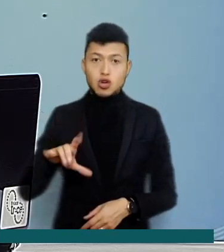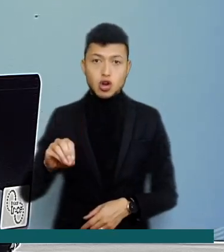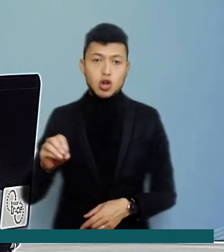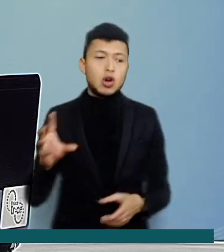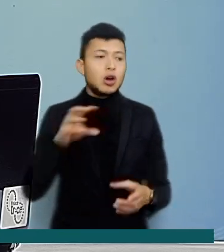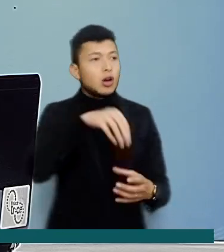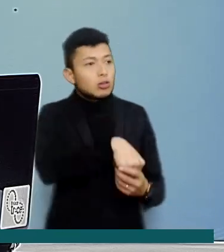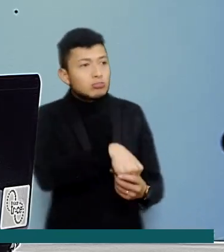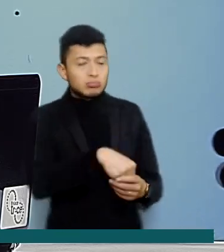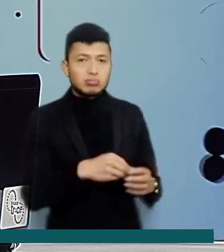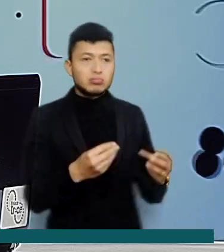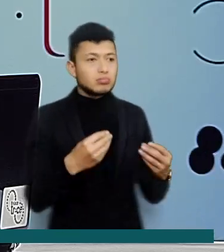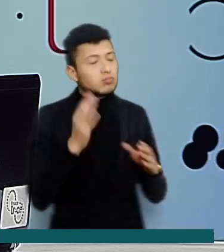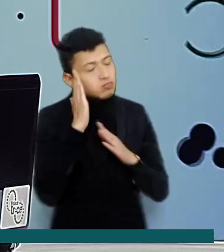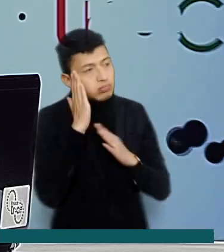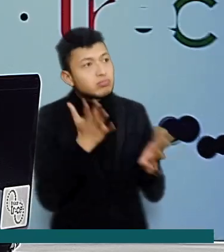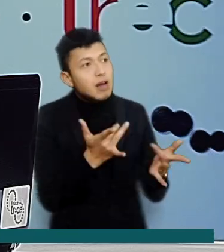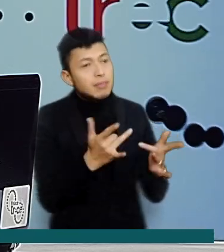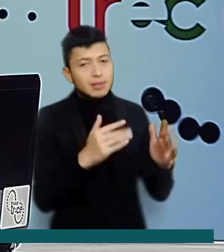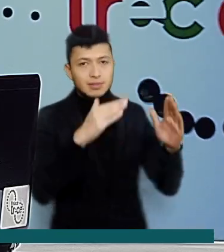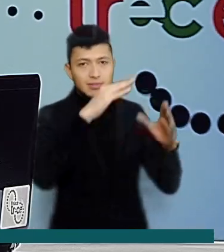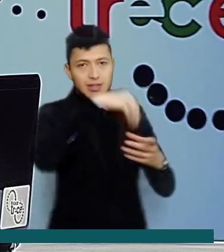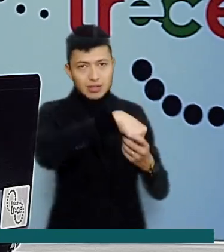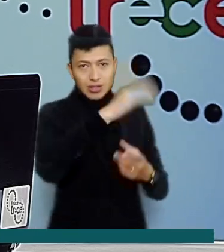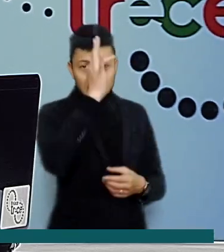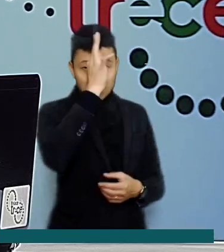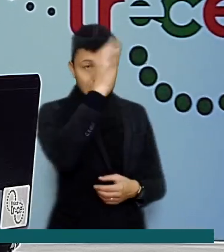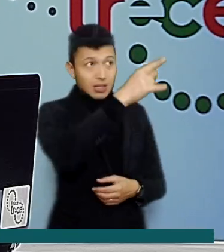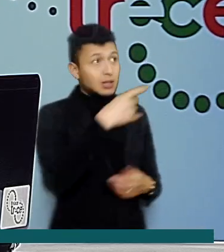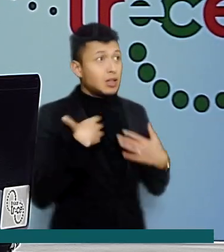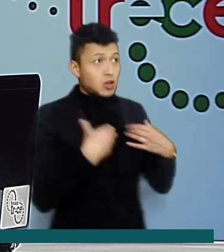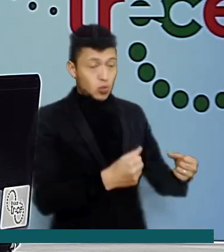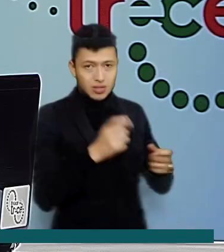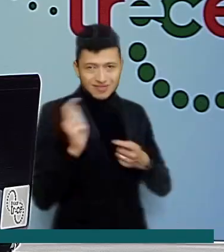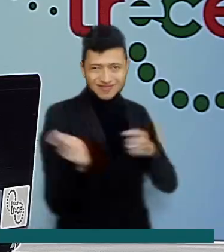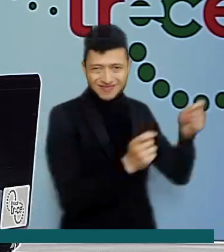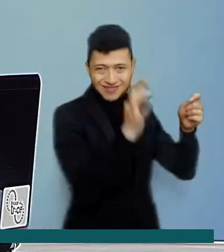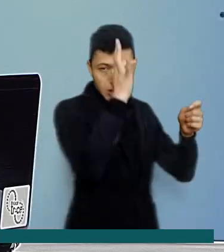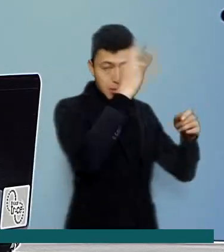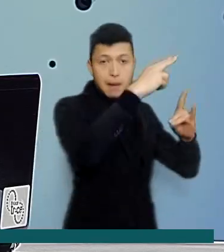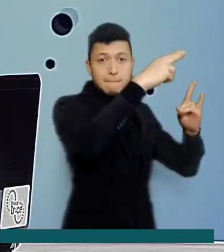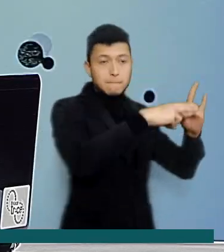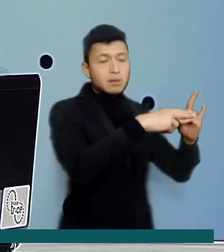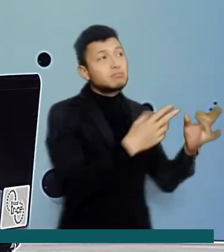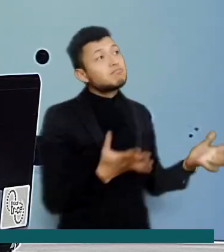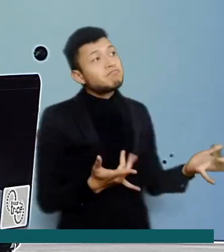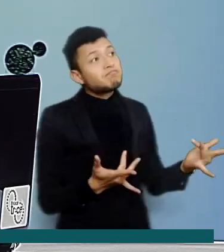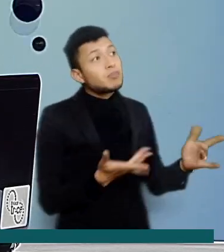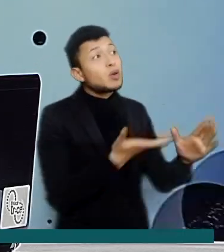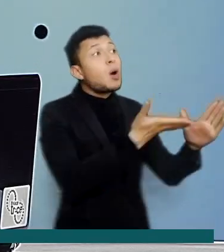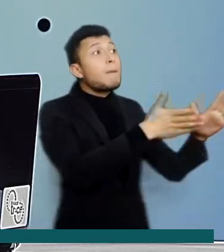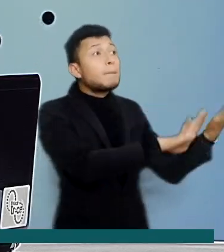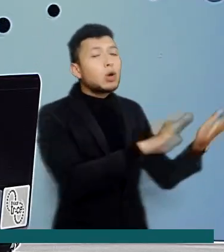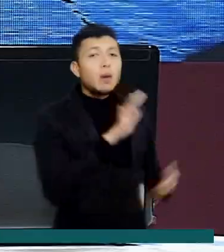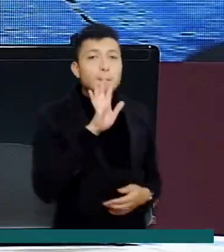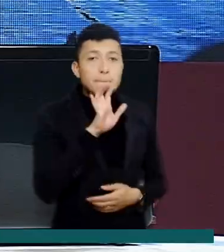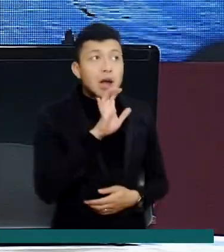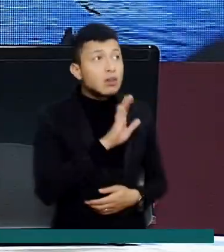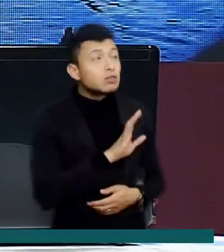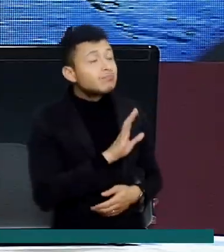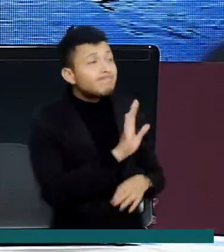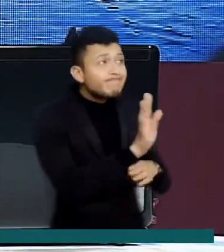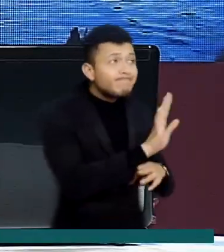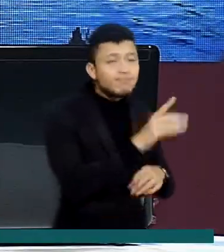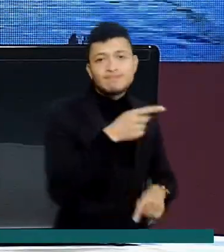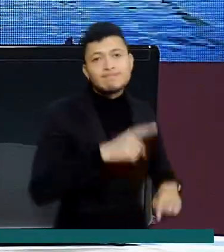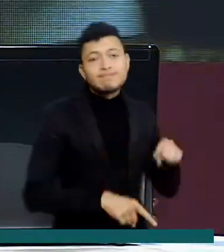del Guaviare esperando a que su dueño superara una hospitalización. Lamentablemente el hombre murió y el perrito no pudo despedirse. Julio